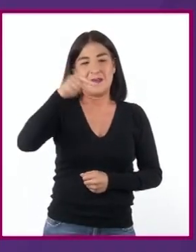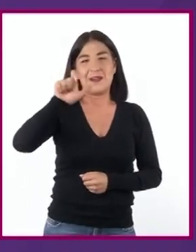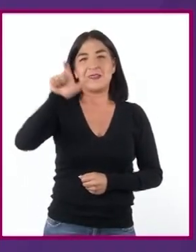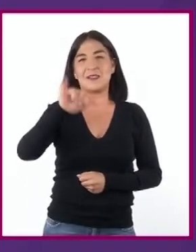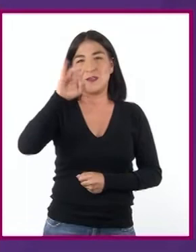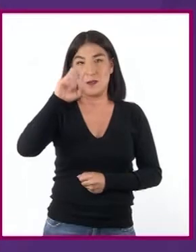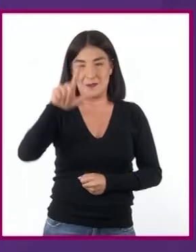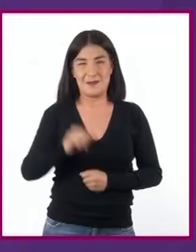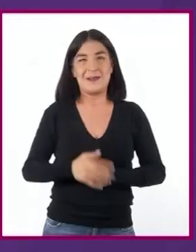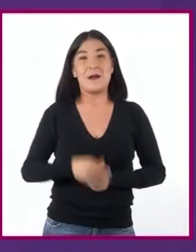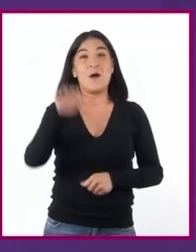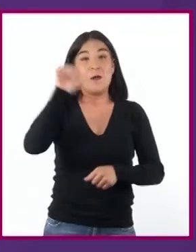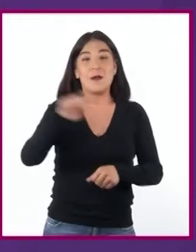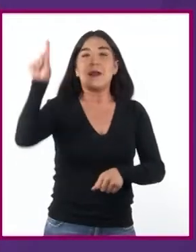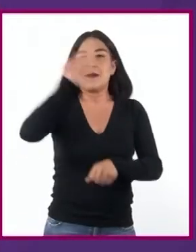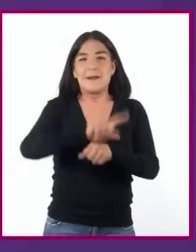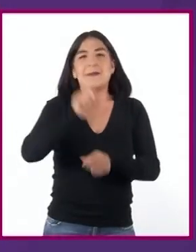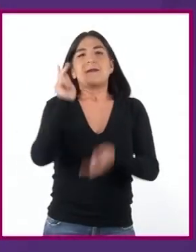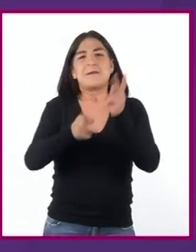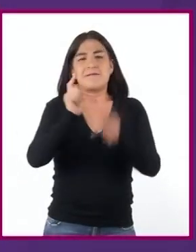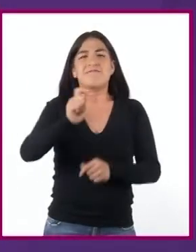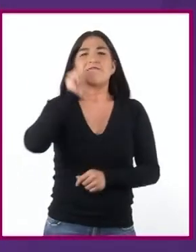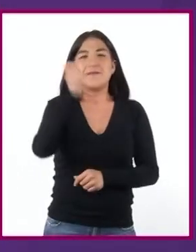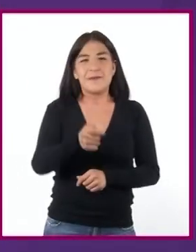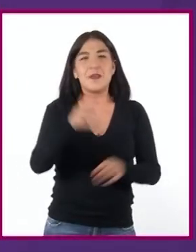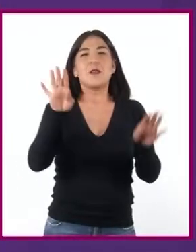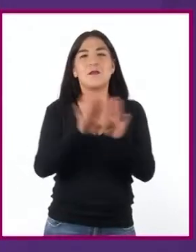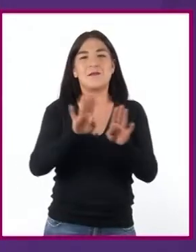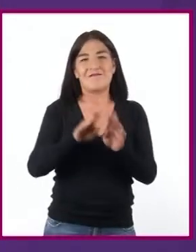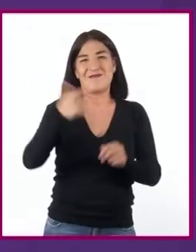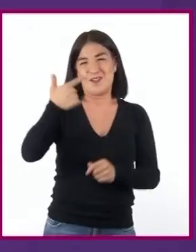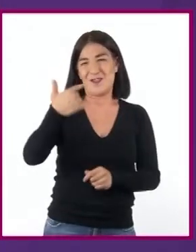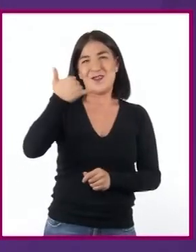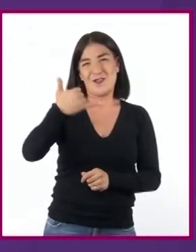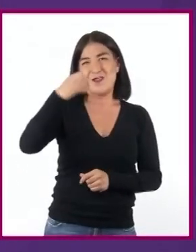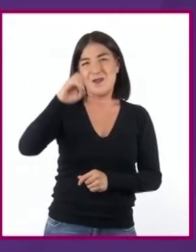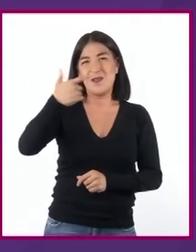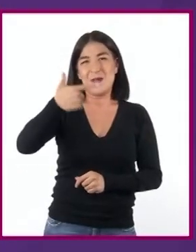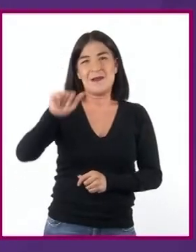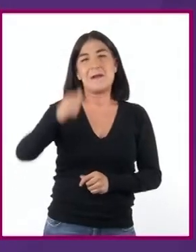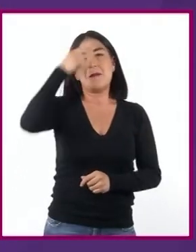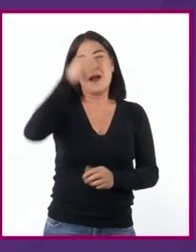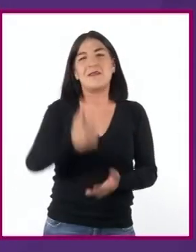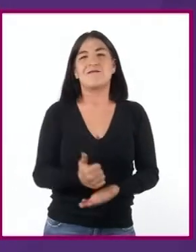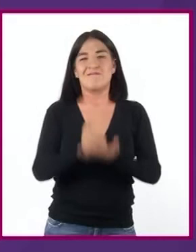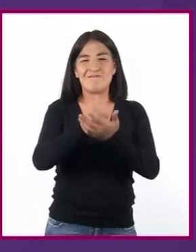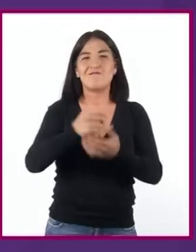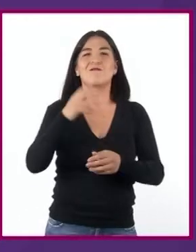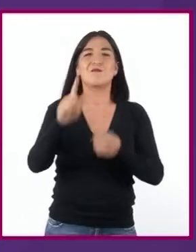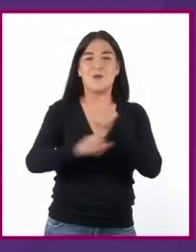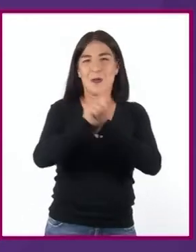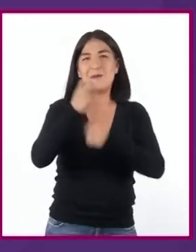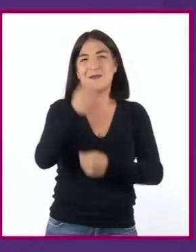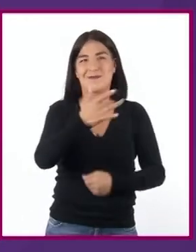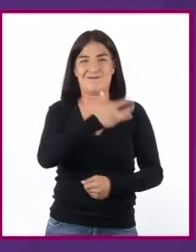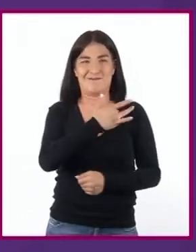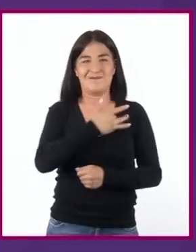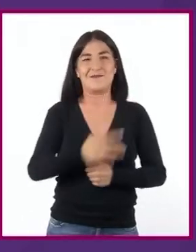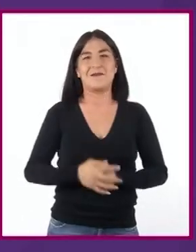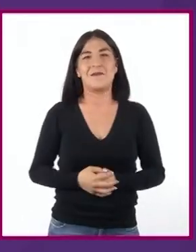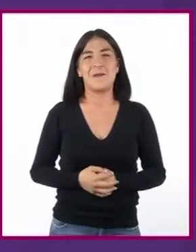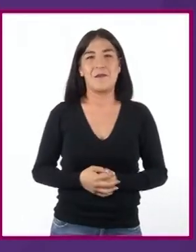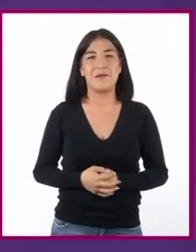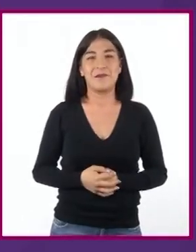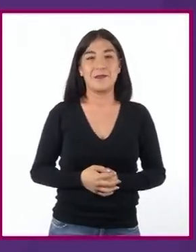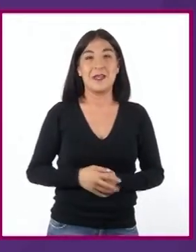hoy vamos a platicar de la manera en que el yoga nos puede ayudar con los problemas cardíacos.